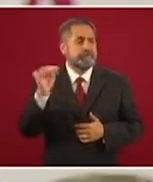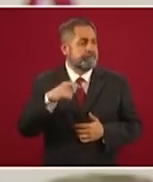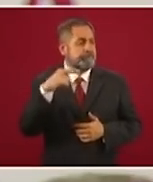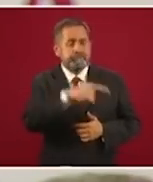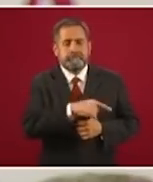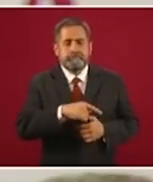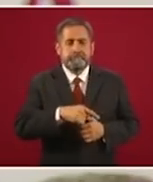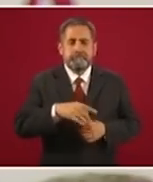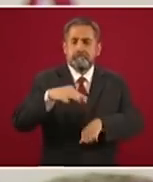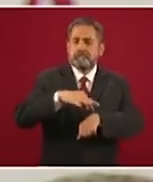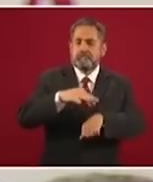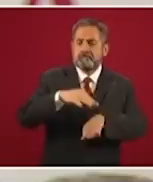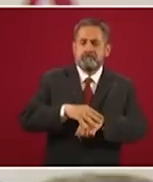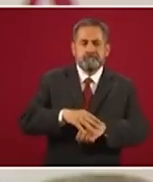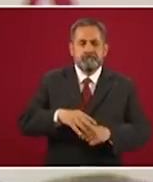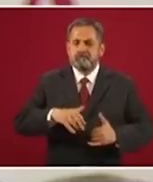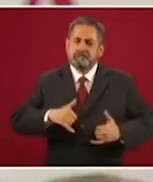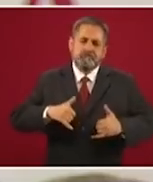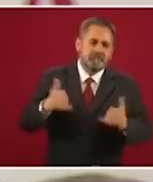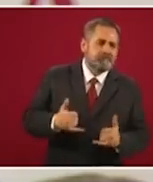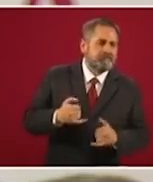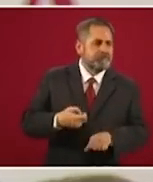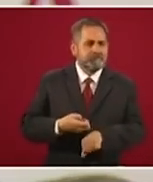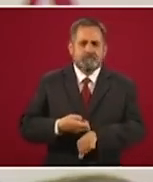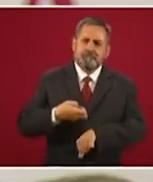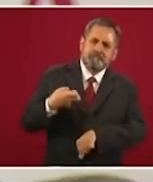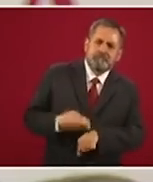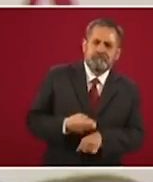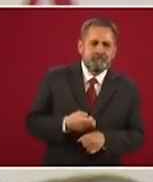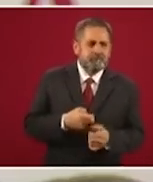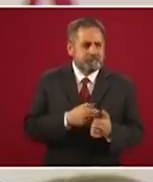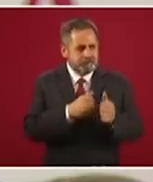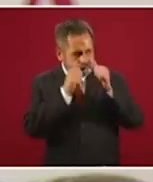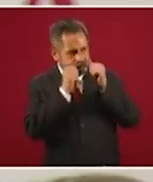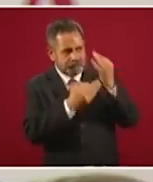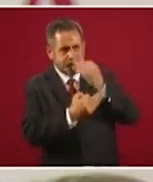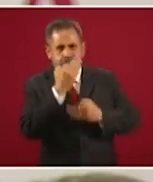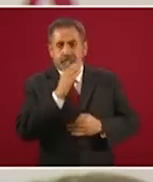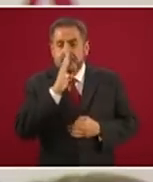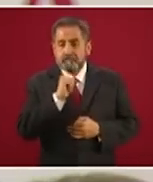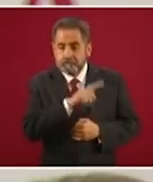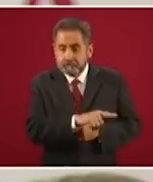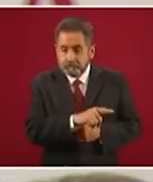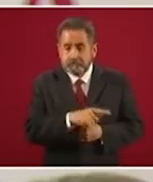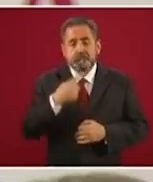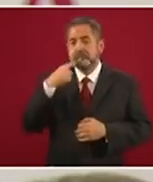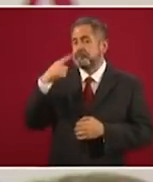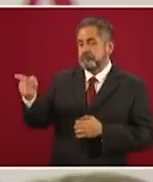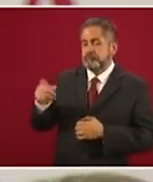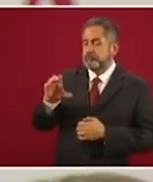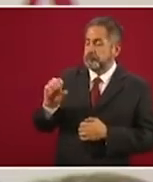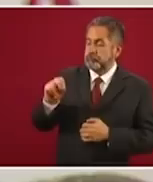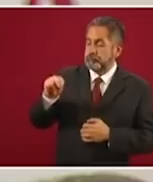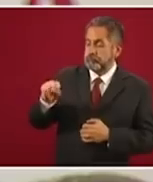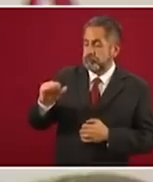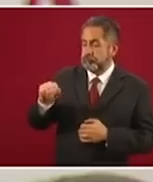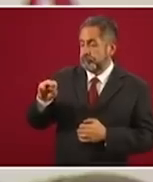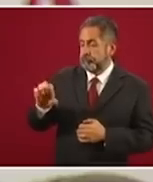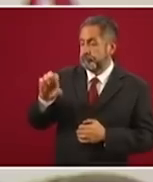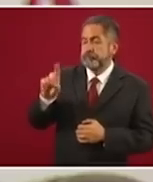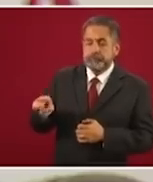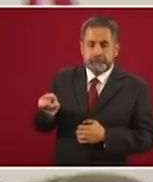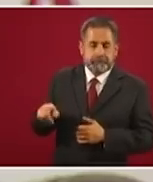negligencia médica o alguna queja por la mala atención. Está la Comisión Nacional de Arbitraje Médico y ahí está su